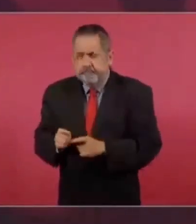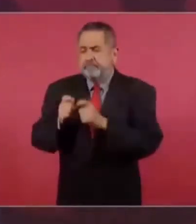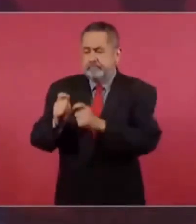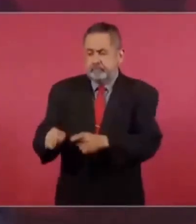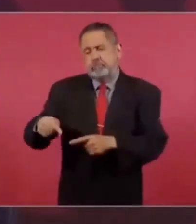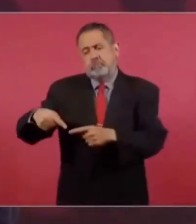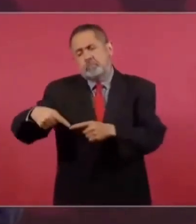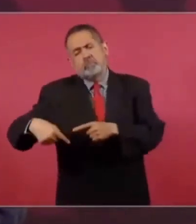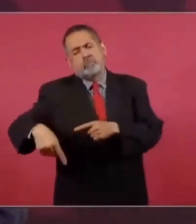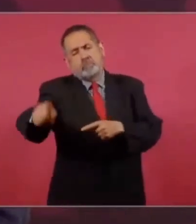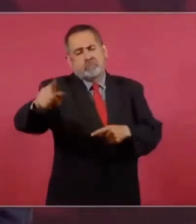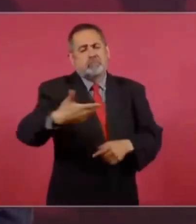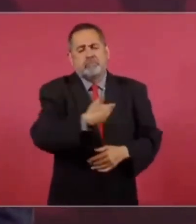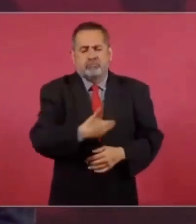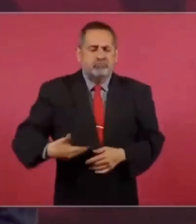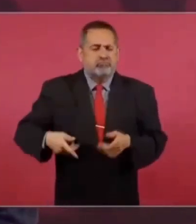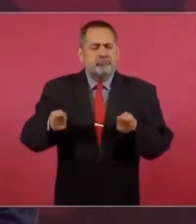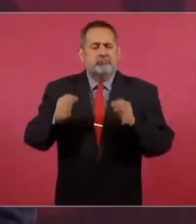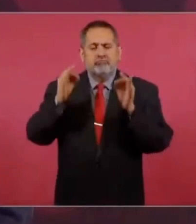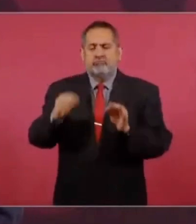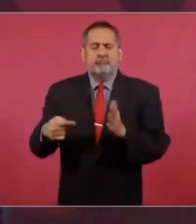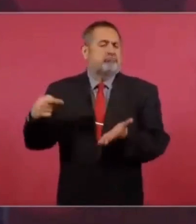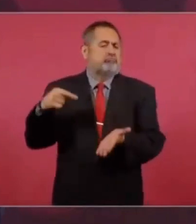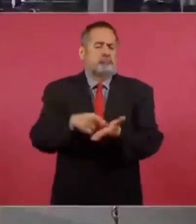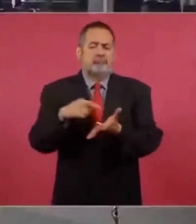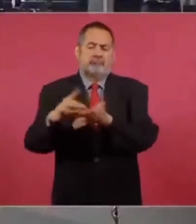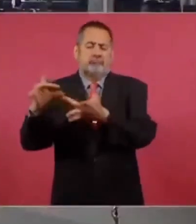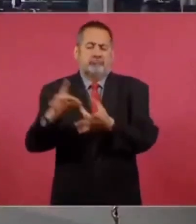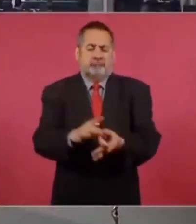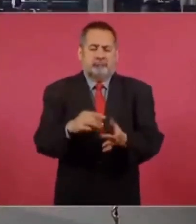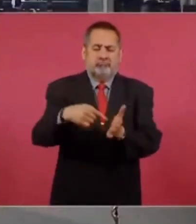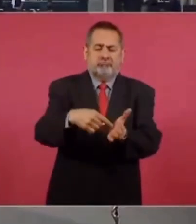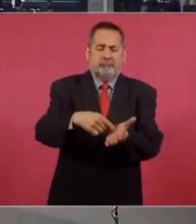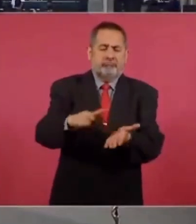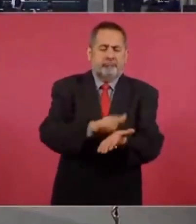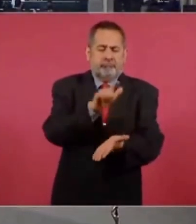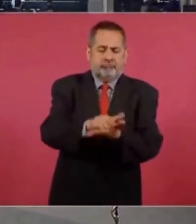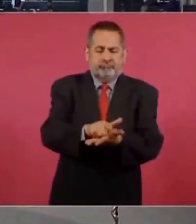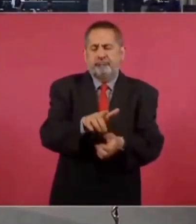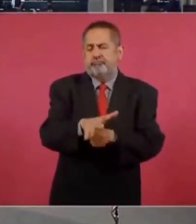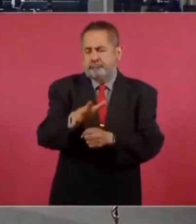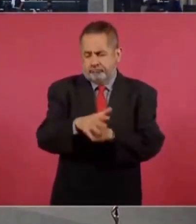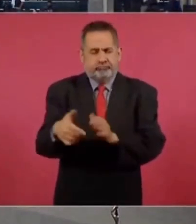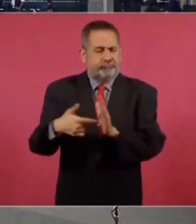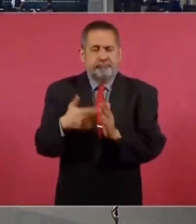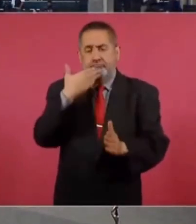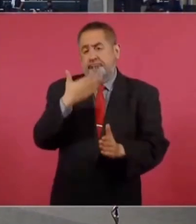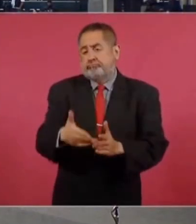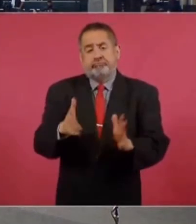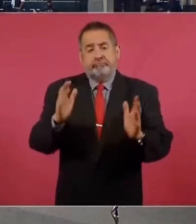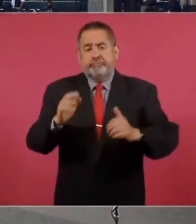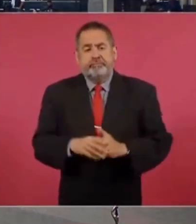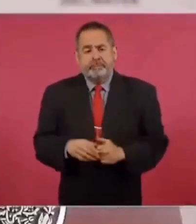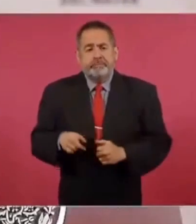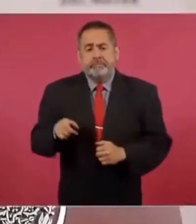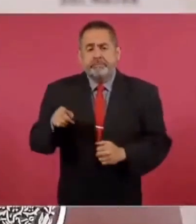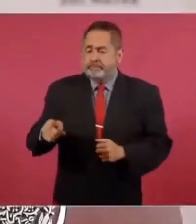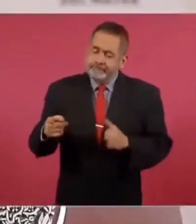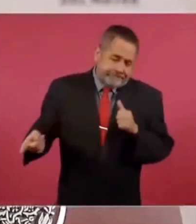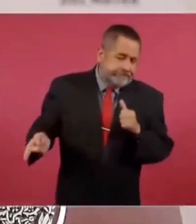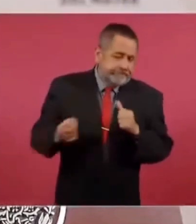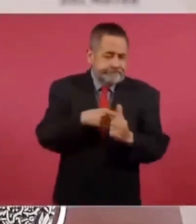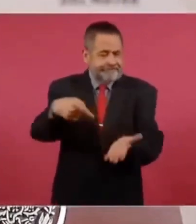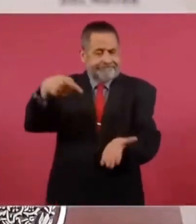gobernar con apego a la legalidad, haciendo valer